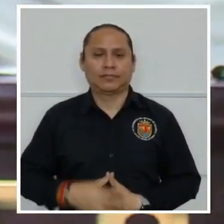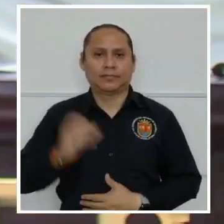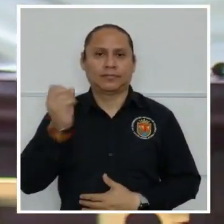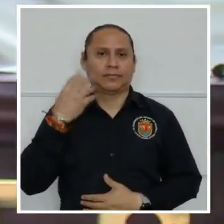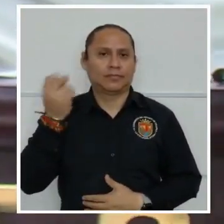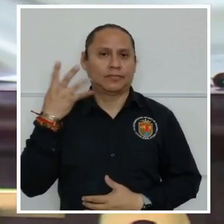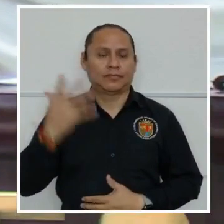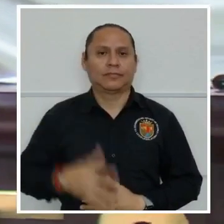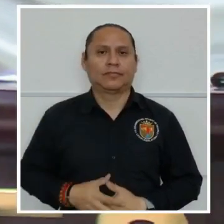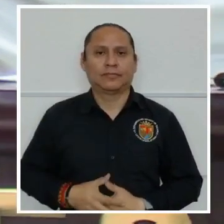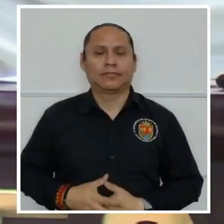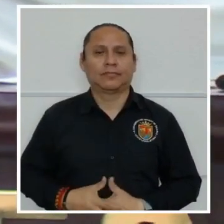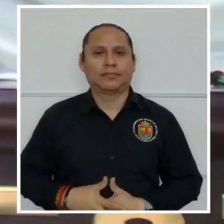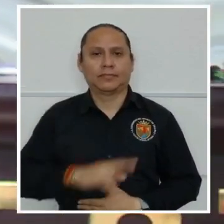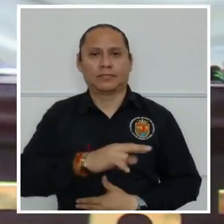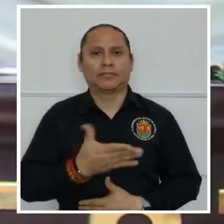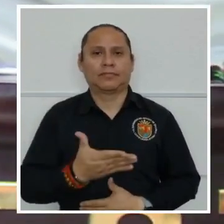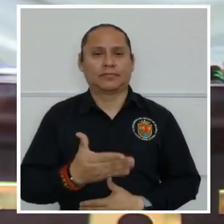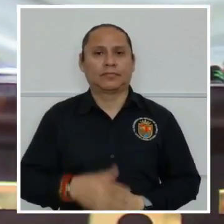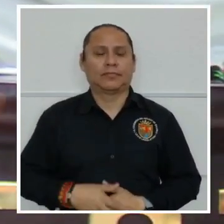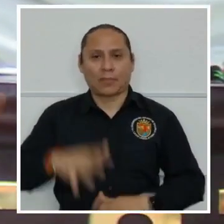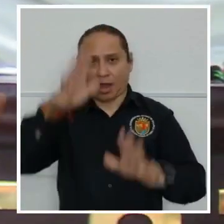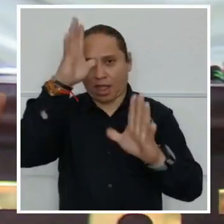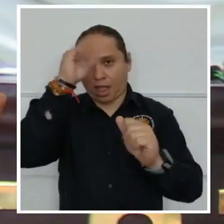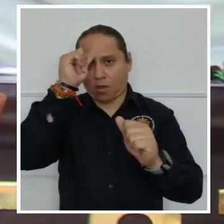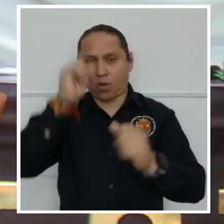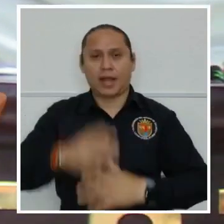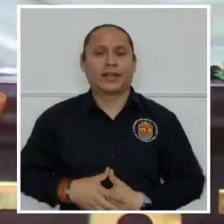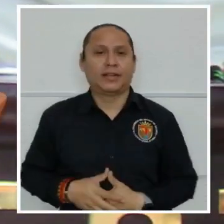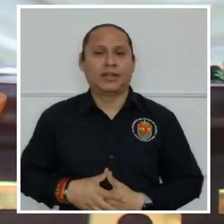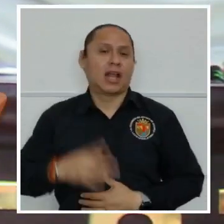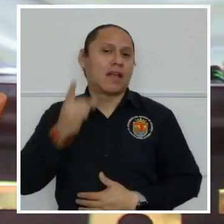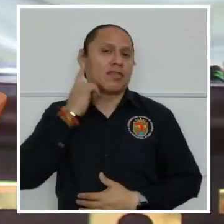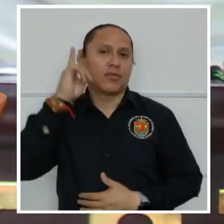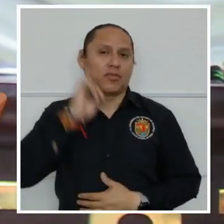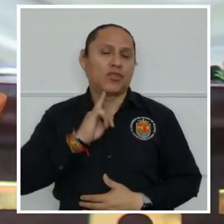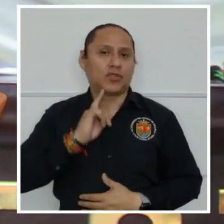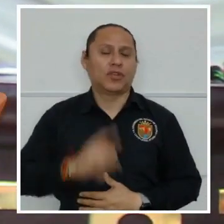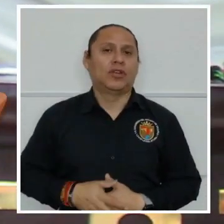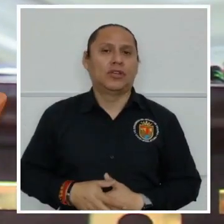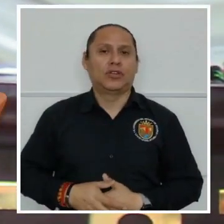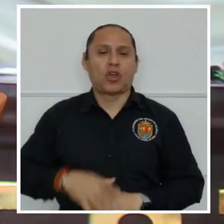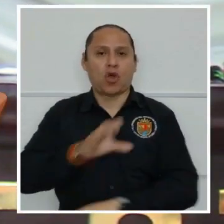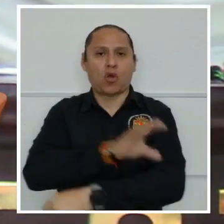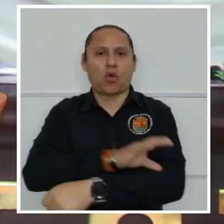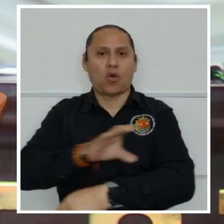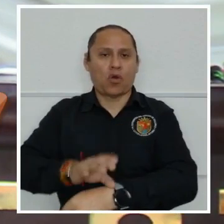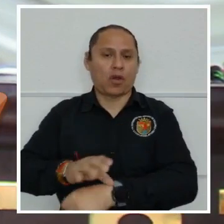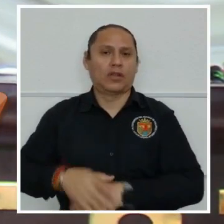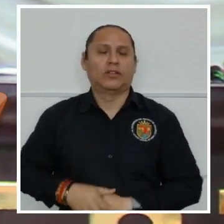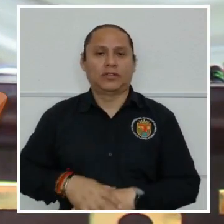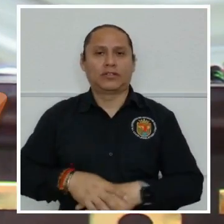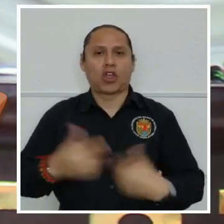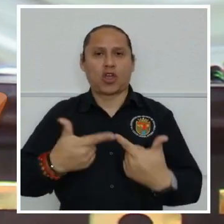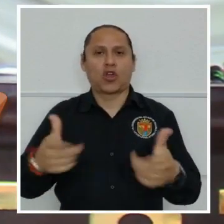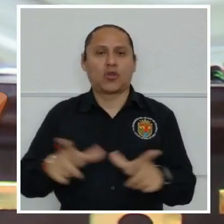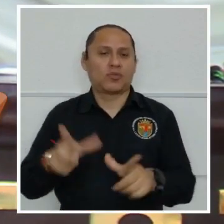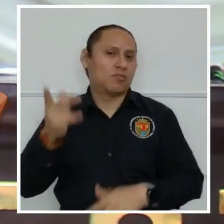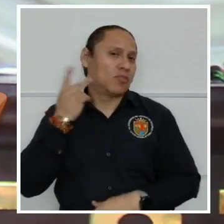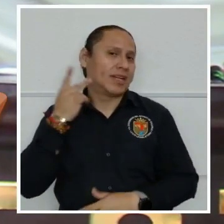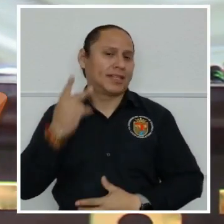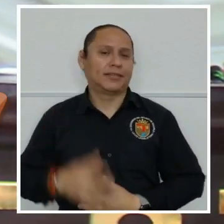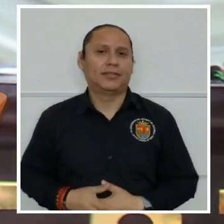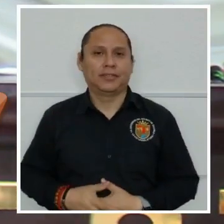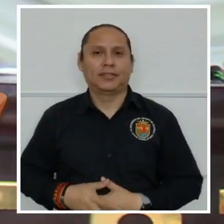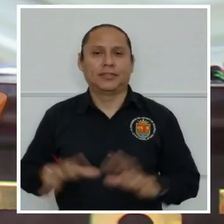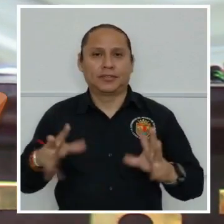Honorable Asamblea, recibimos acuerdo suscrito por la diputada y diputados coordinadores de los grupos parlamentarios